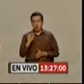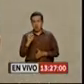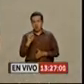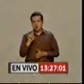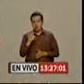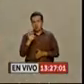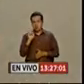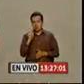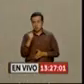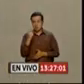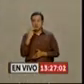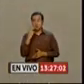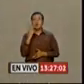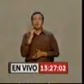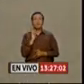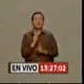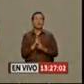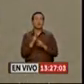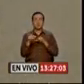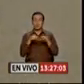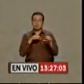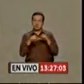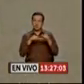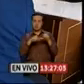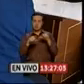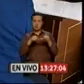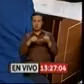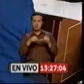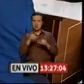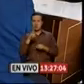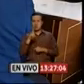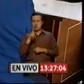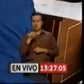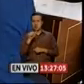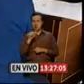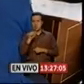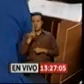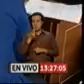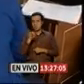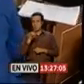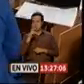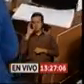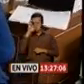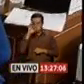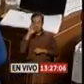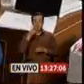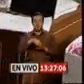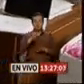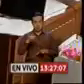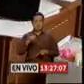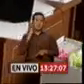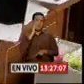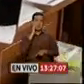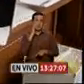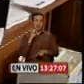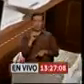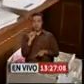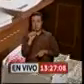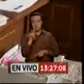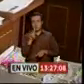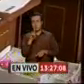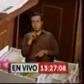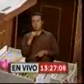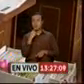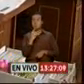reserva fue un acto administrativo para dar con la ubicación de david romo los abogados de alexandra córdoba madre de david romo además